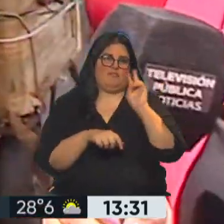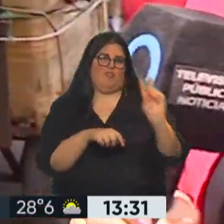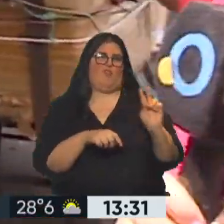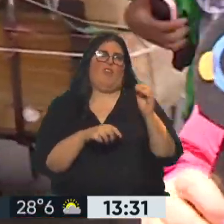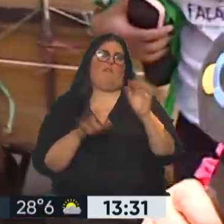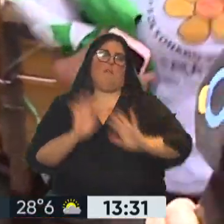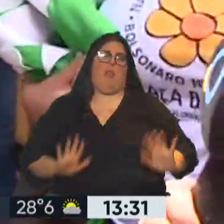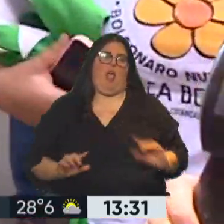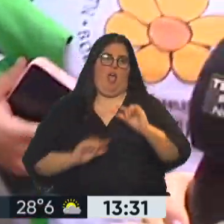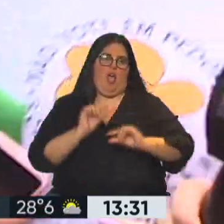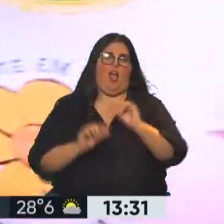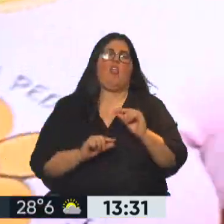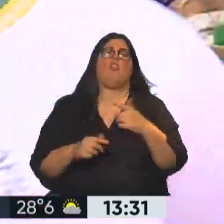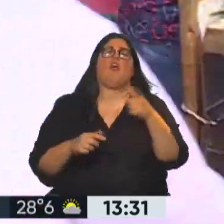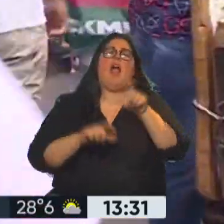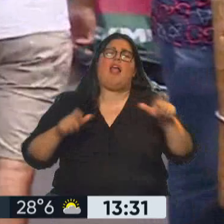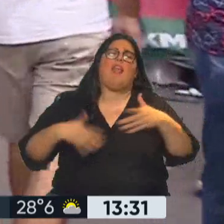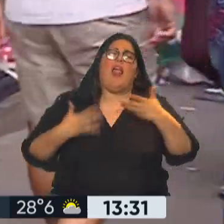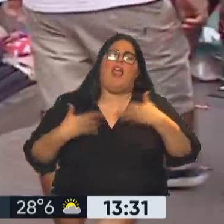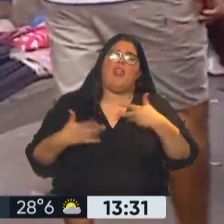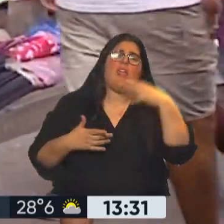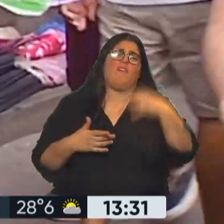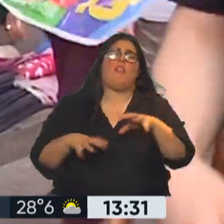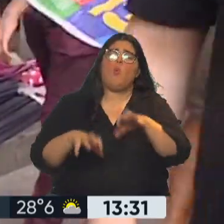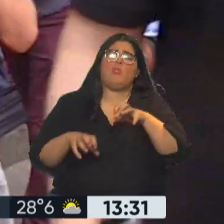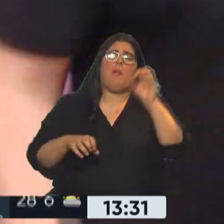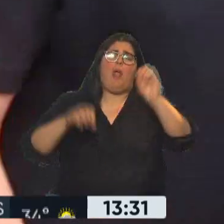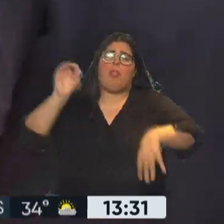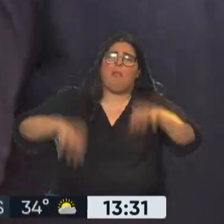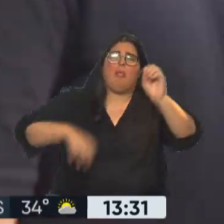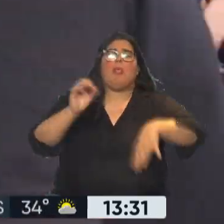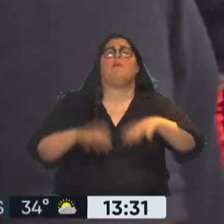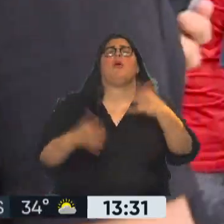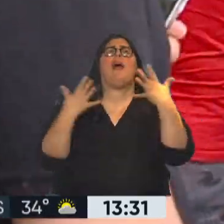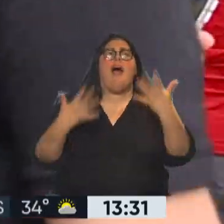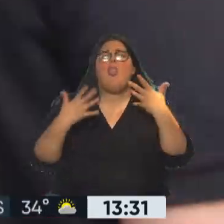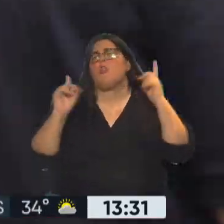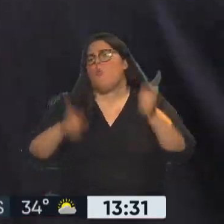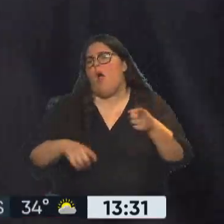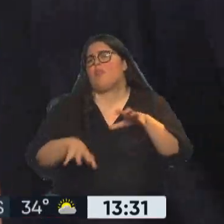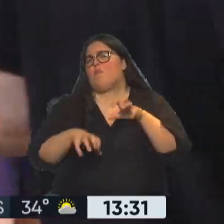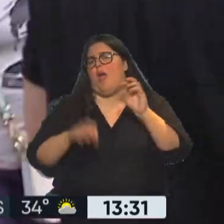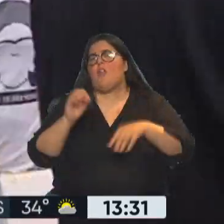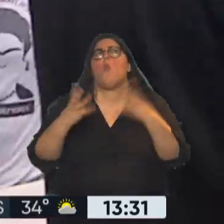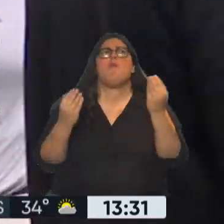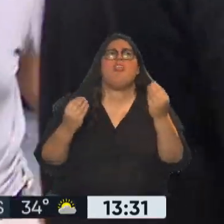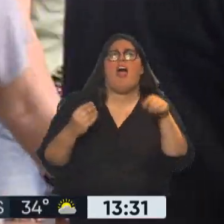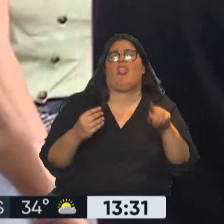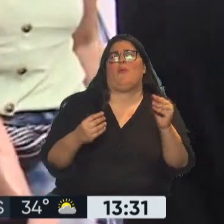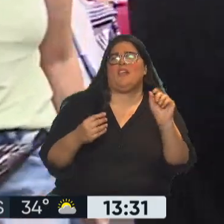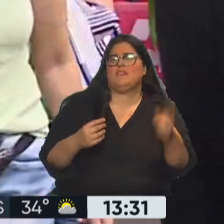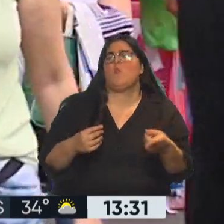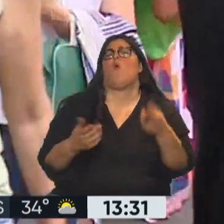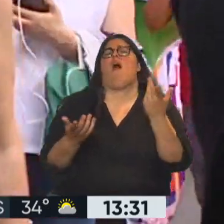este lugar. La alegría de la gente, porque la gente ha llegado muy temprano, a pesar de este calor, a pesar de la humedad de este país, con